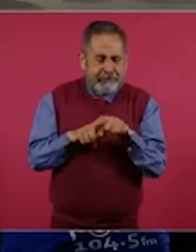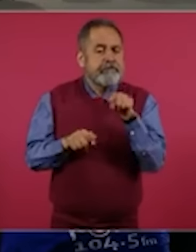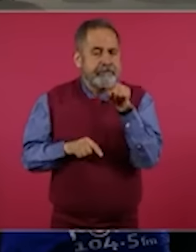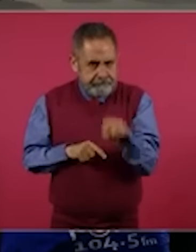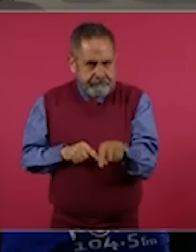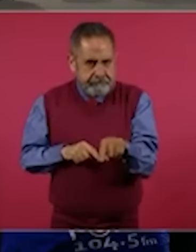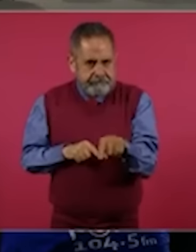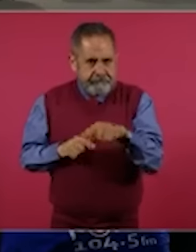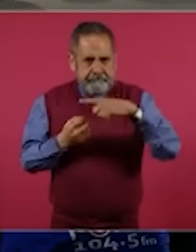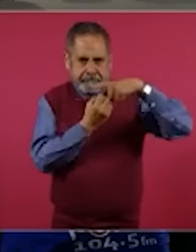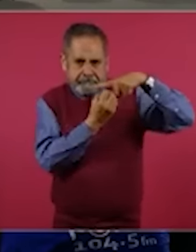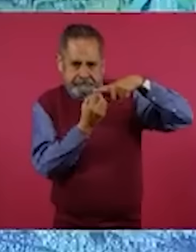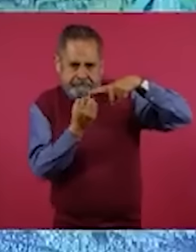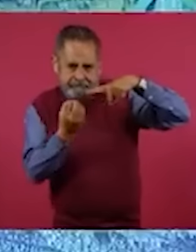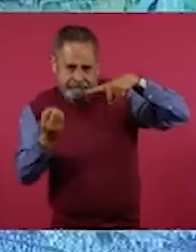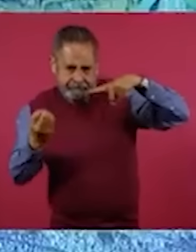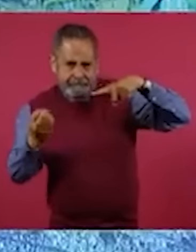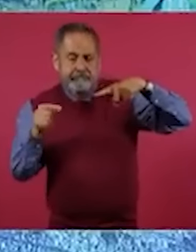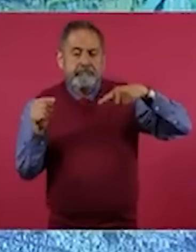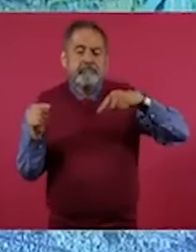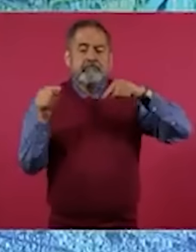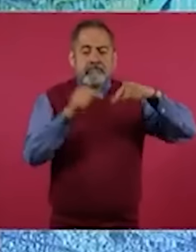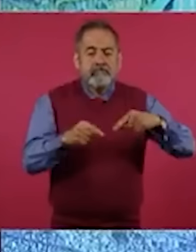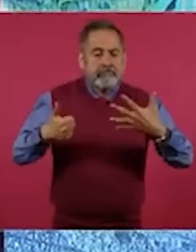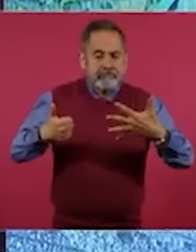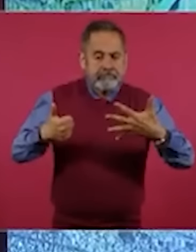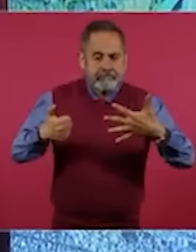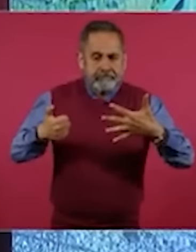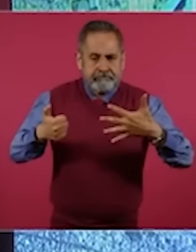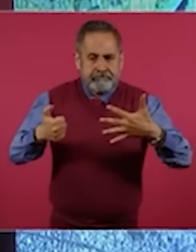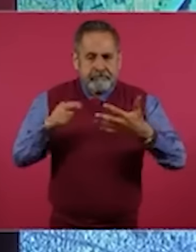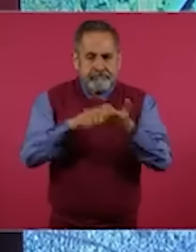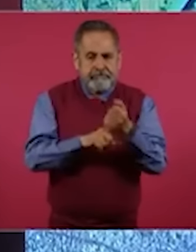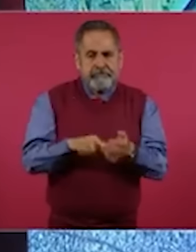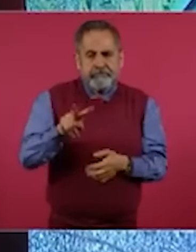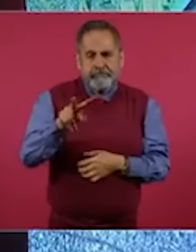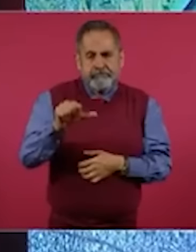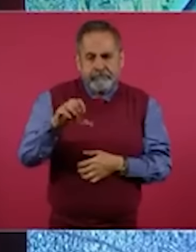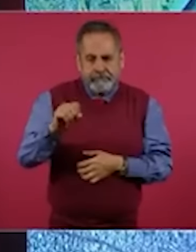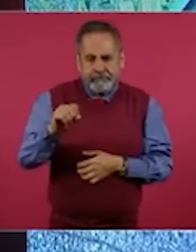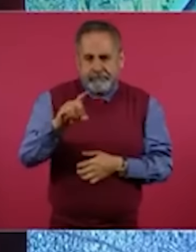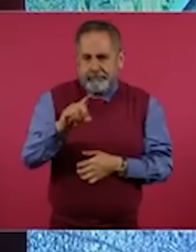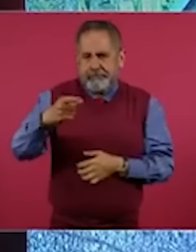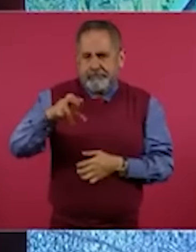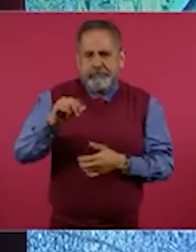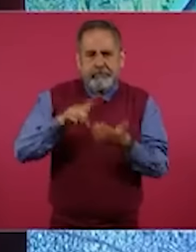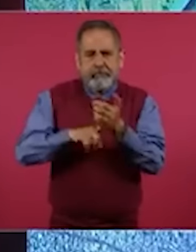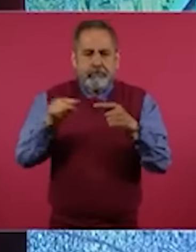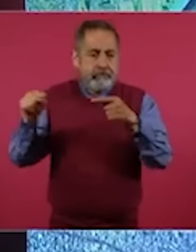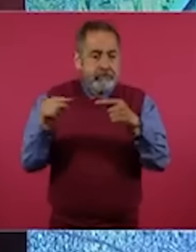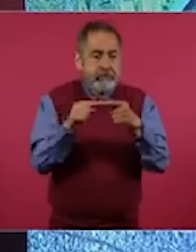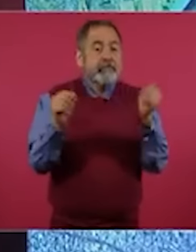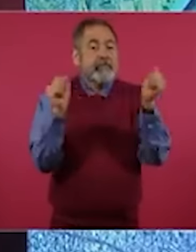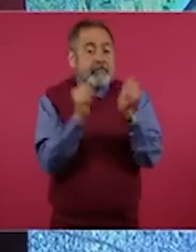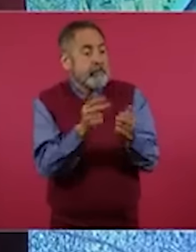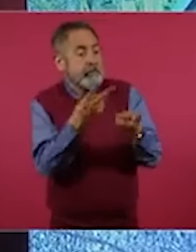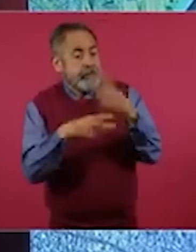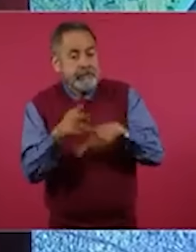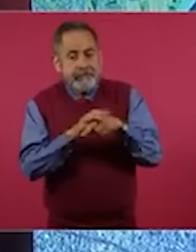quinta estación del cablebús. Y la sexta estación es Vasco de Quiroga y se une con el Insurgente que